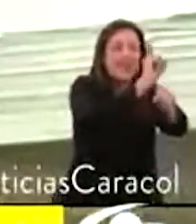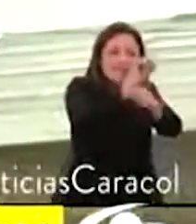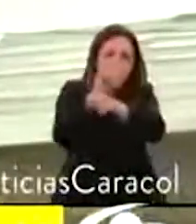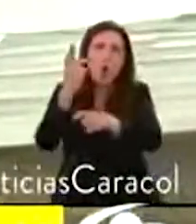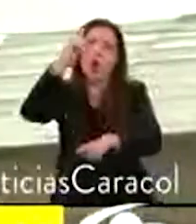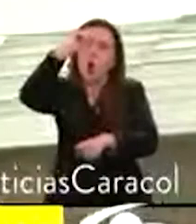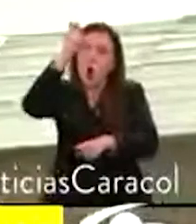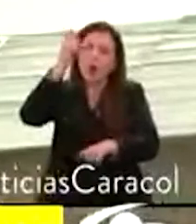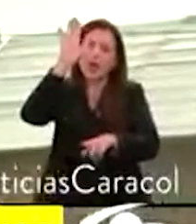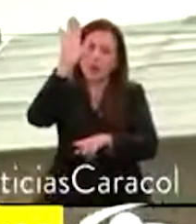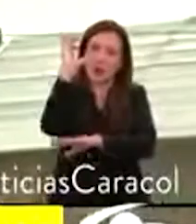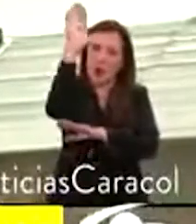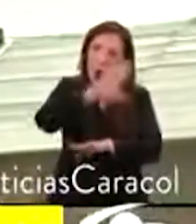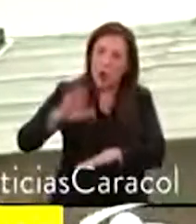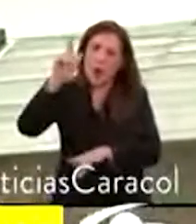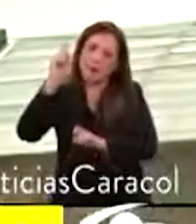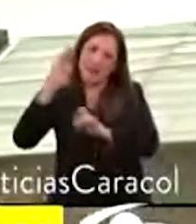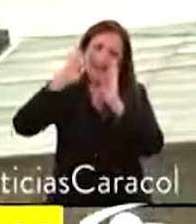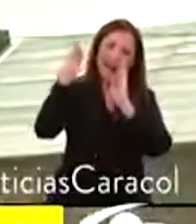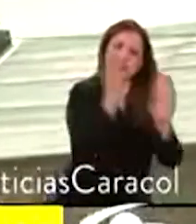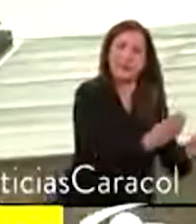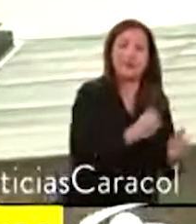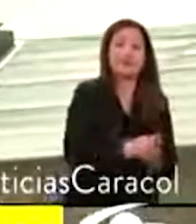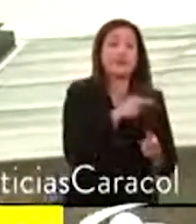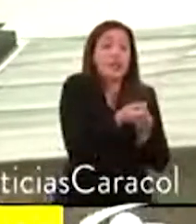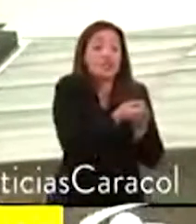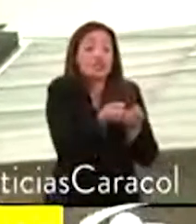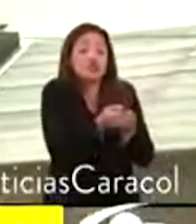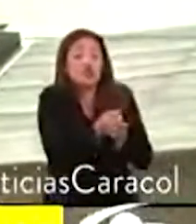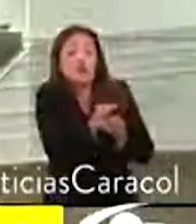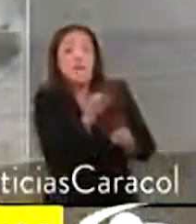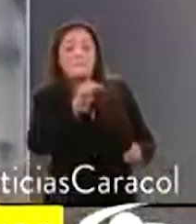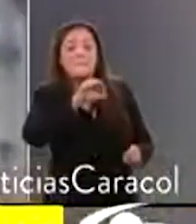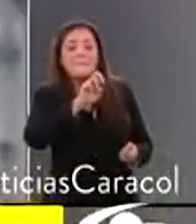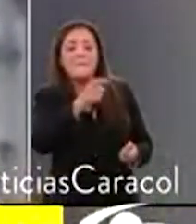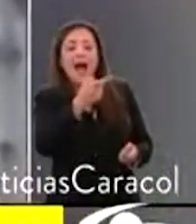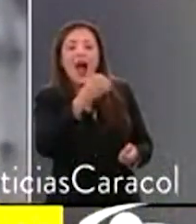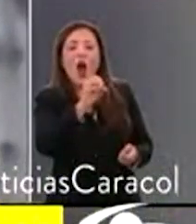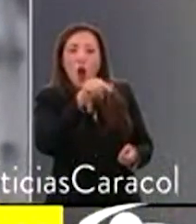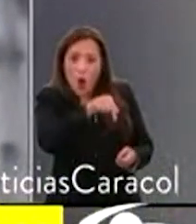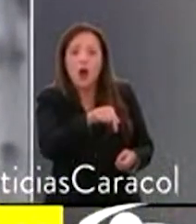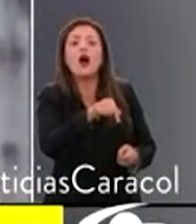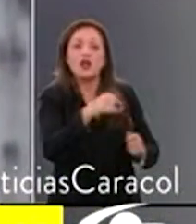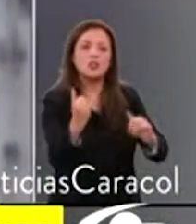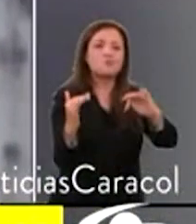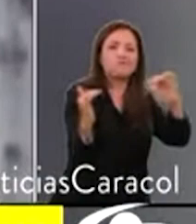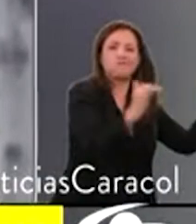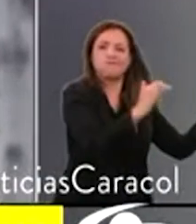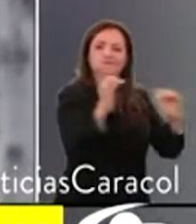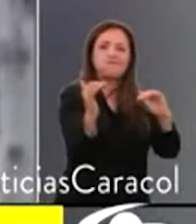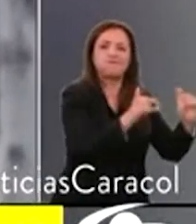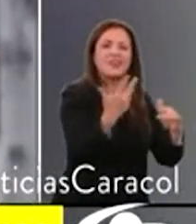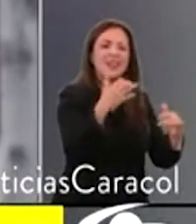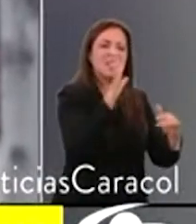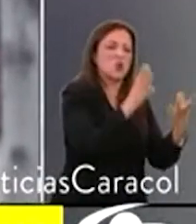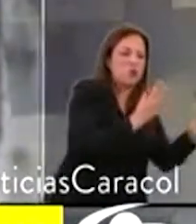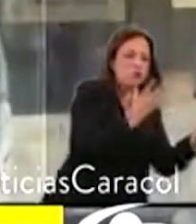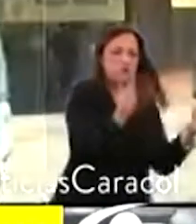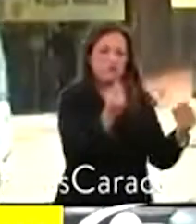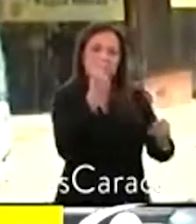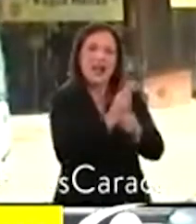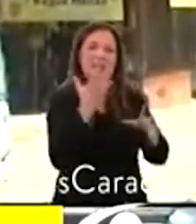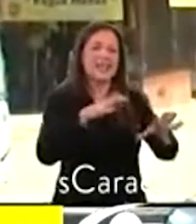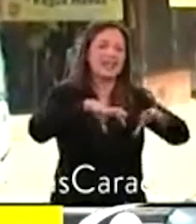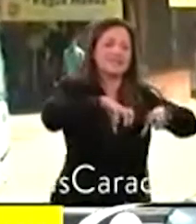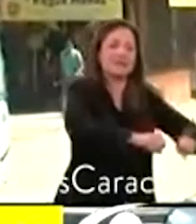que haga presencia. Cerca del corregimiento del Mango se registran enfrentamientos entre grupos armados ilegales, quienes se disputan el control del territorio para